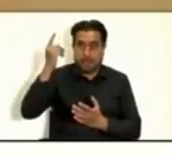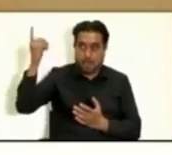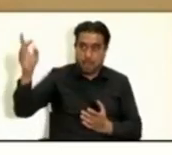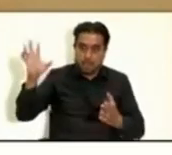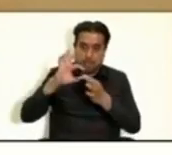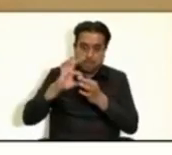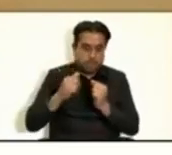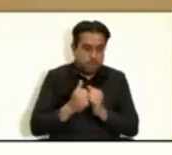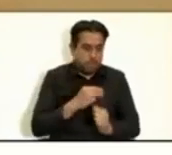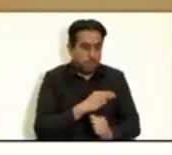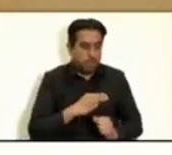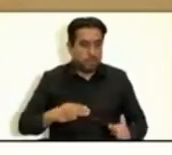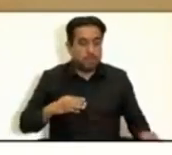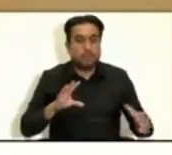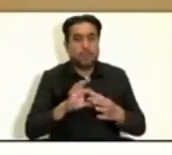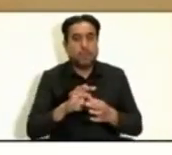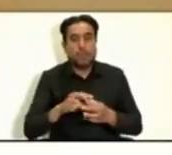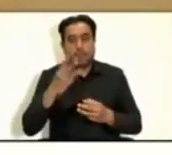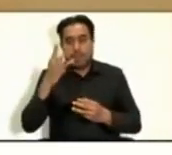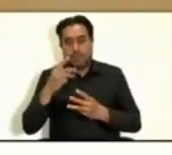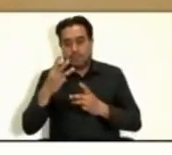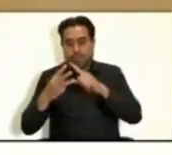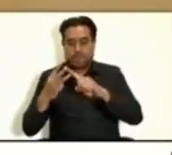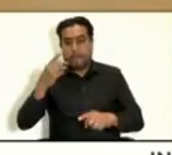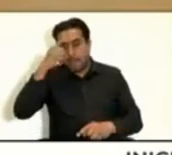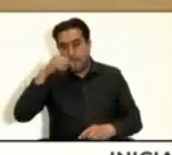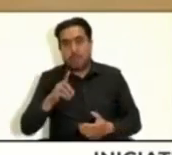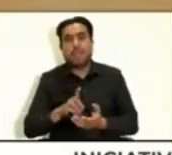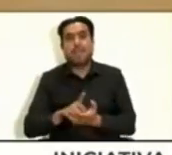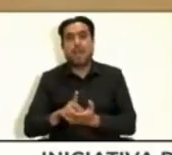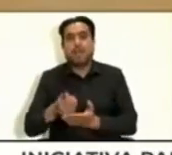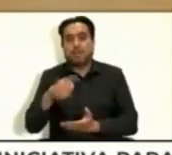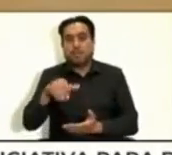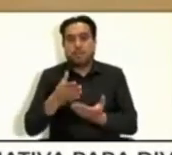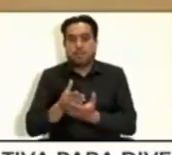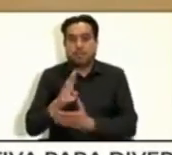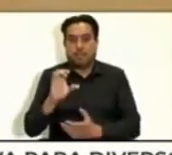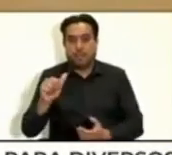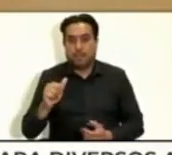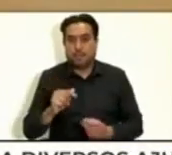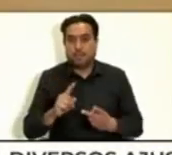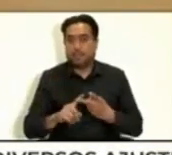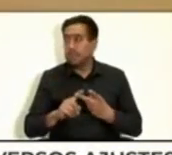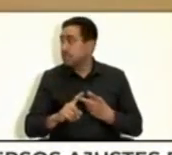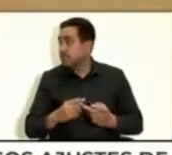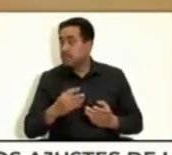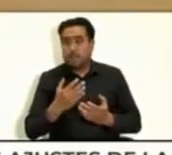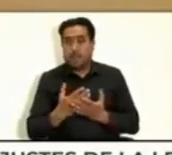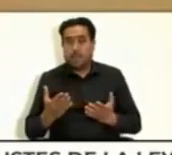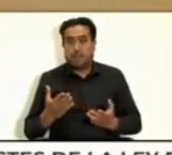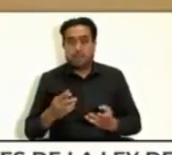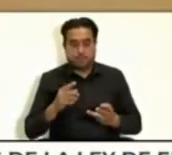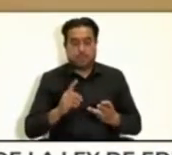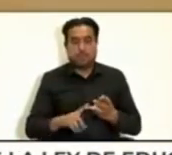municipales afines al cumplimiento del derecho a la beca universal con todo lo anterior será posible